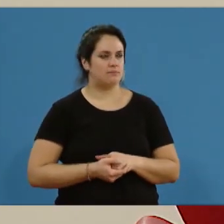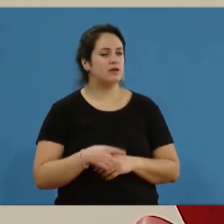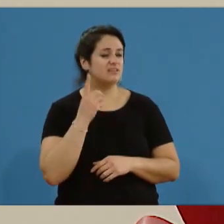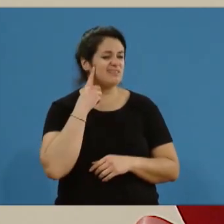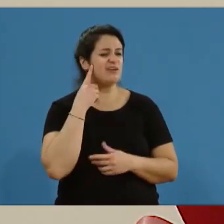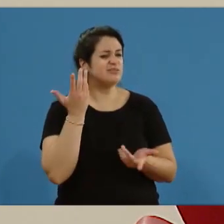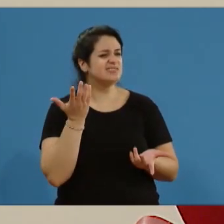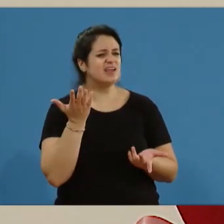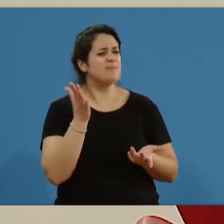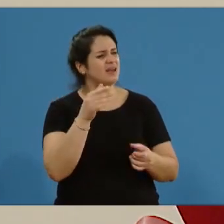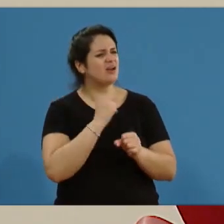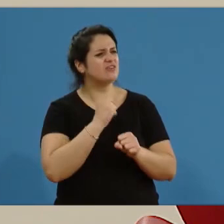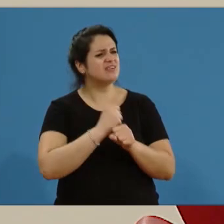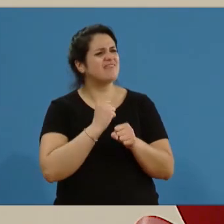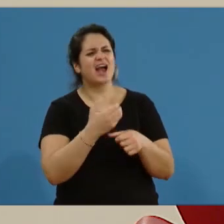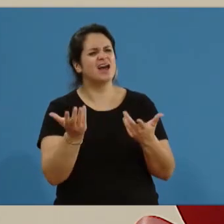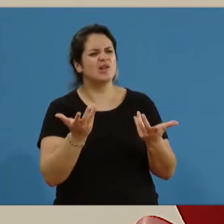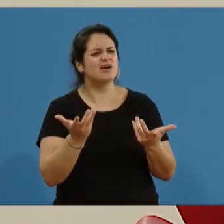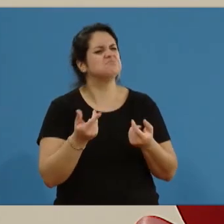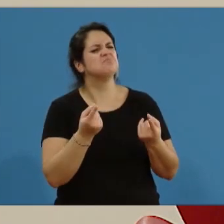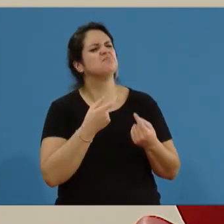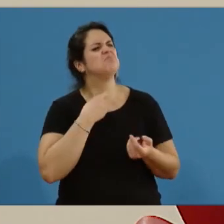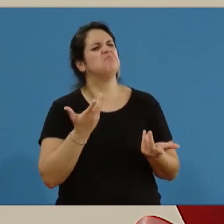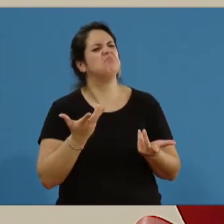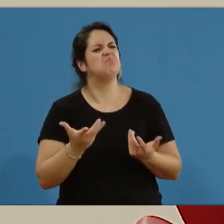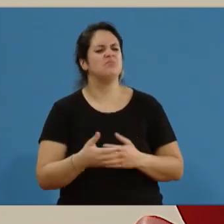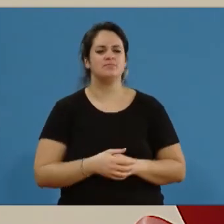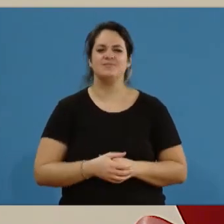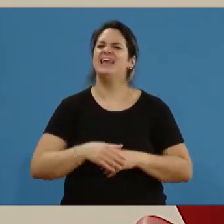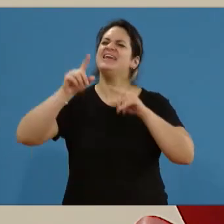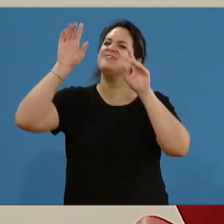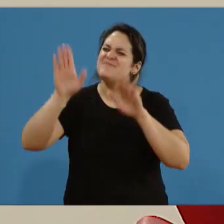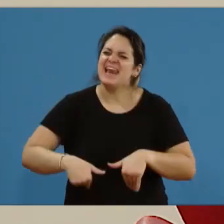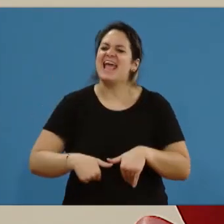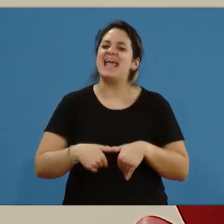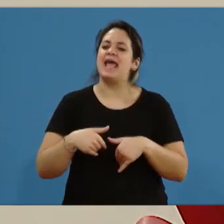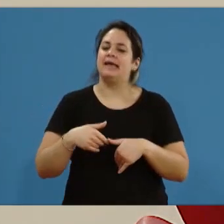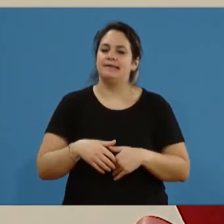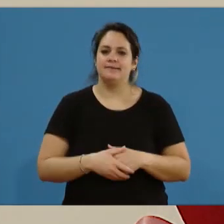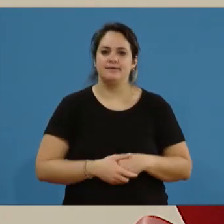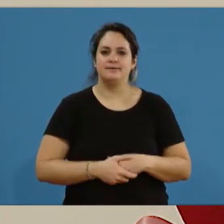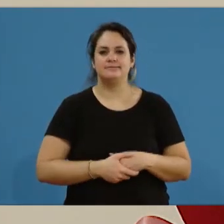oí, Natacha, pero estoy trabajando. ¿Qué querés? ¡Vení!